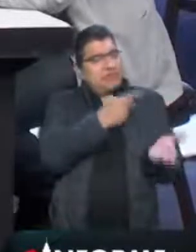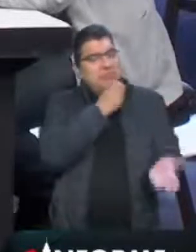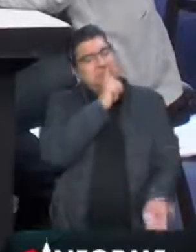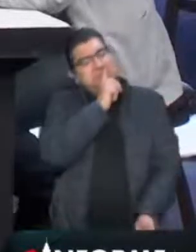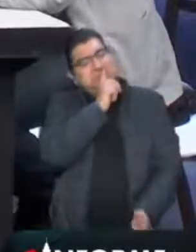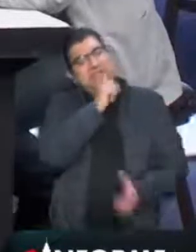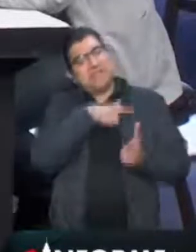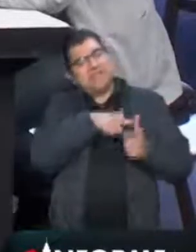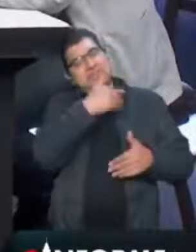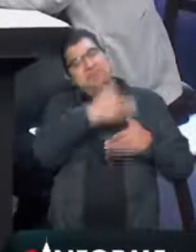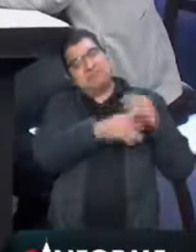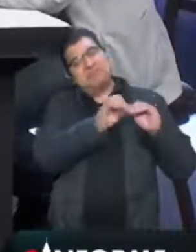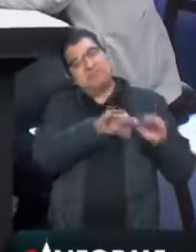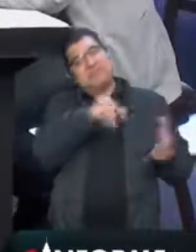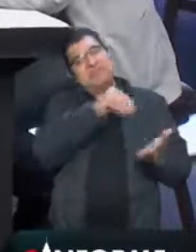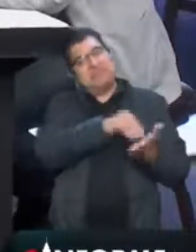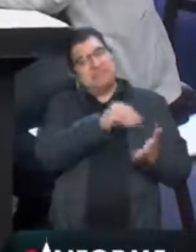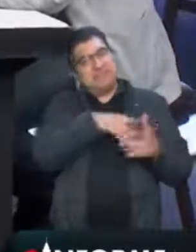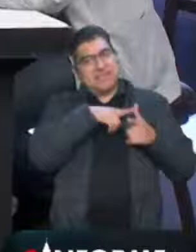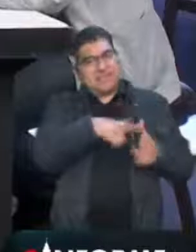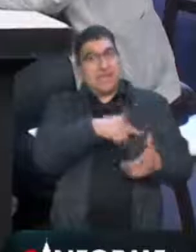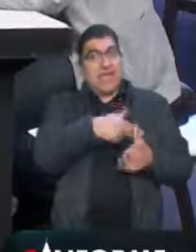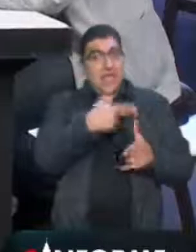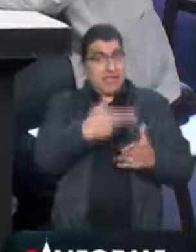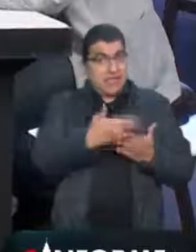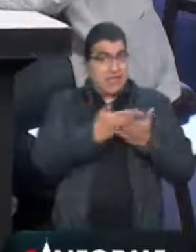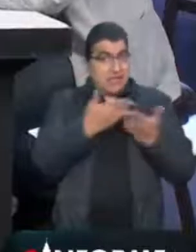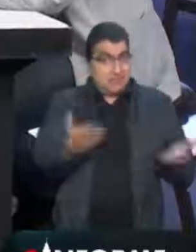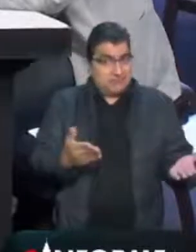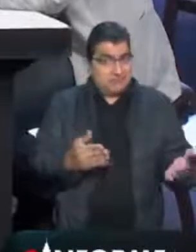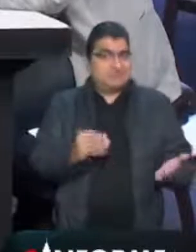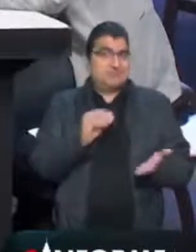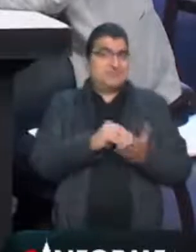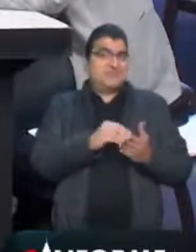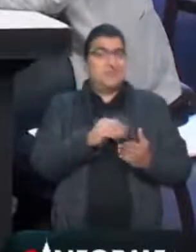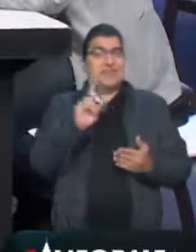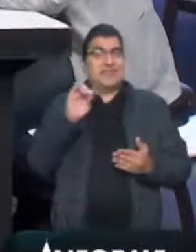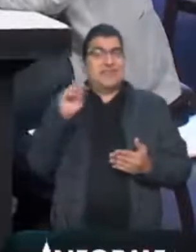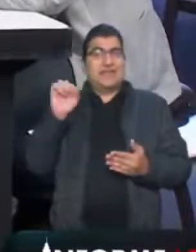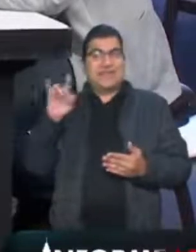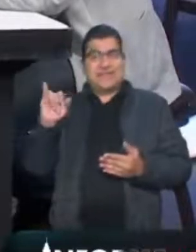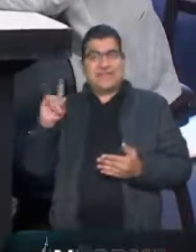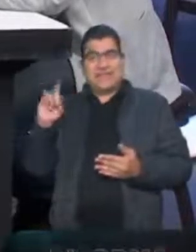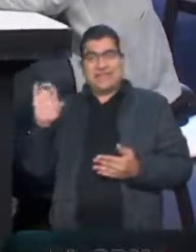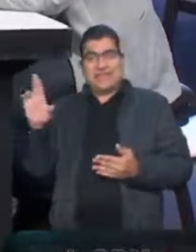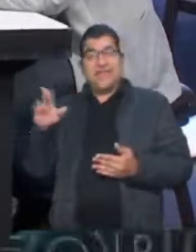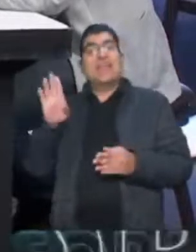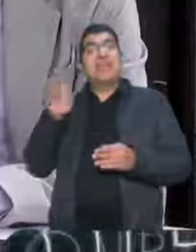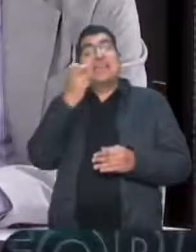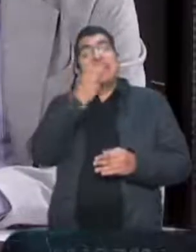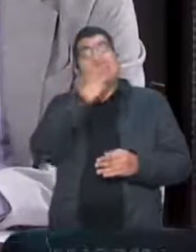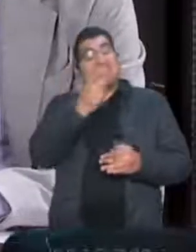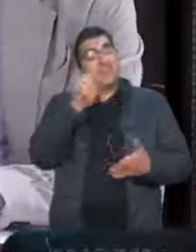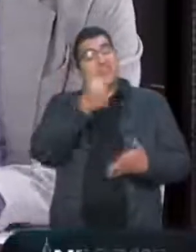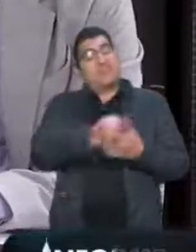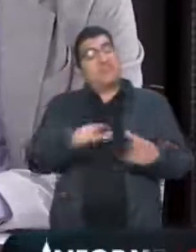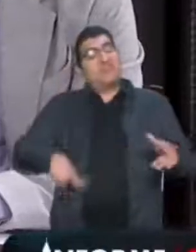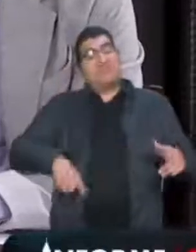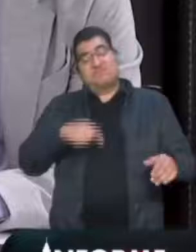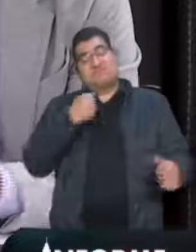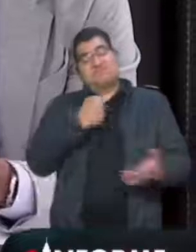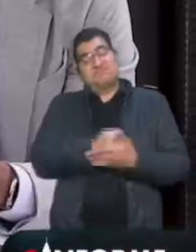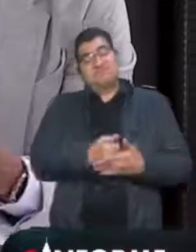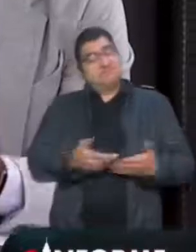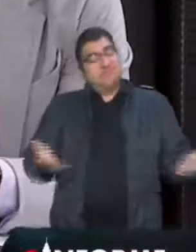esto sigue y sigue hasta el punto en el que dice Denise Dresser, esto es un golpe de Estado. Eso